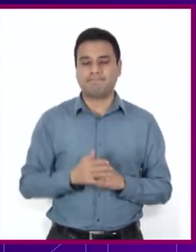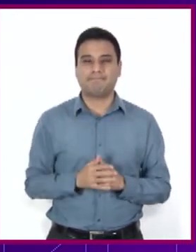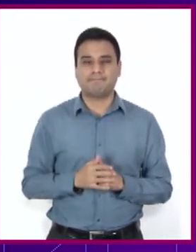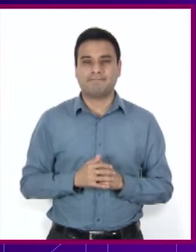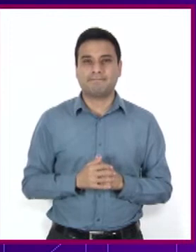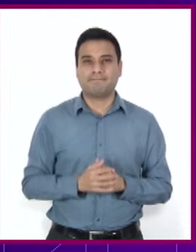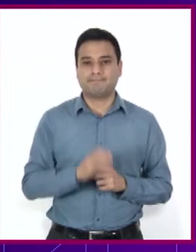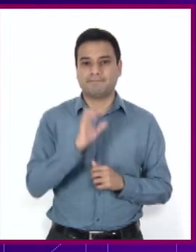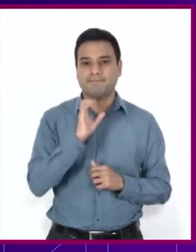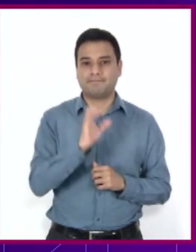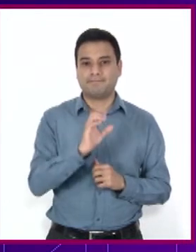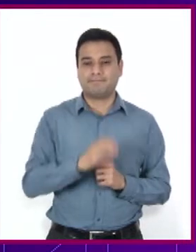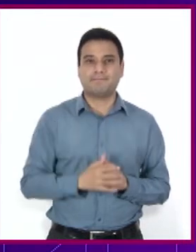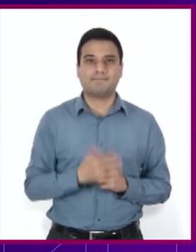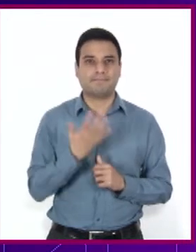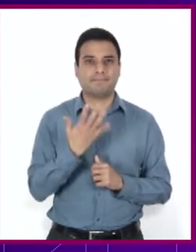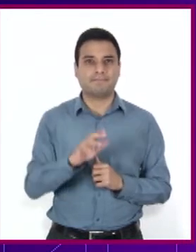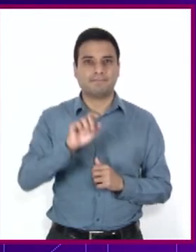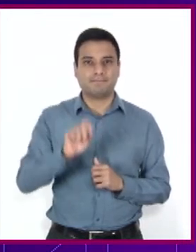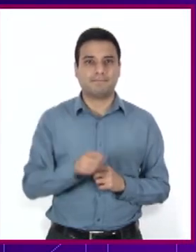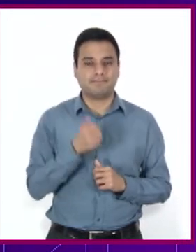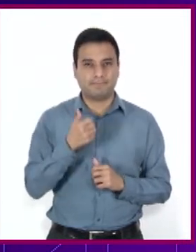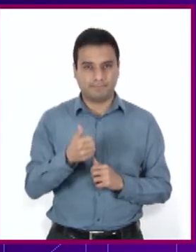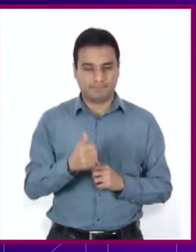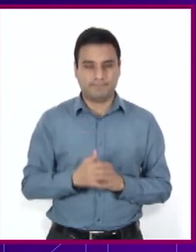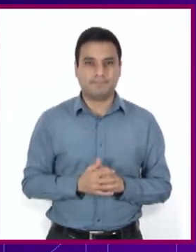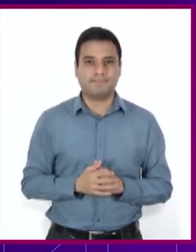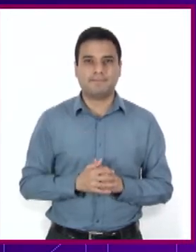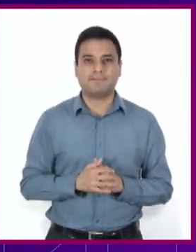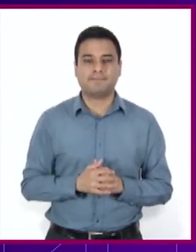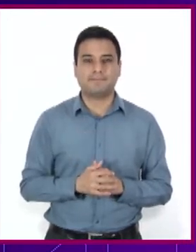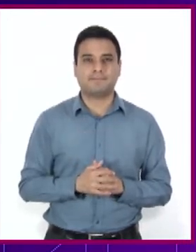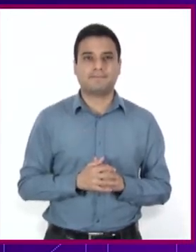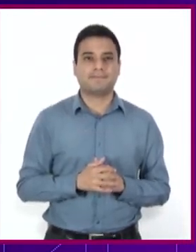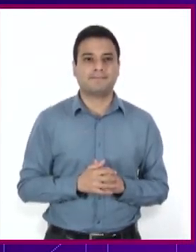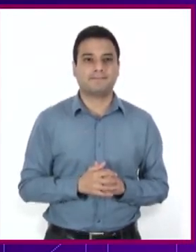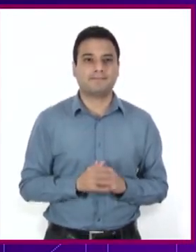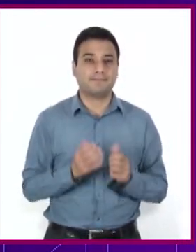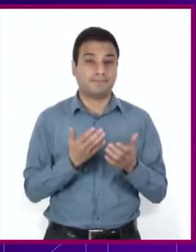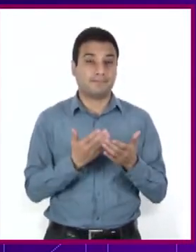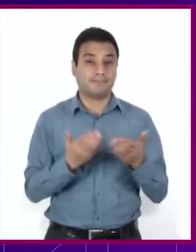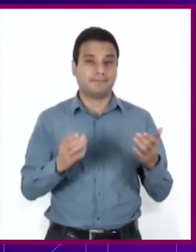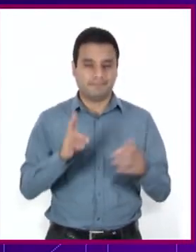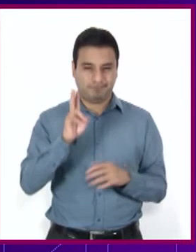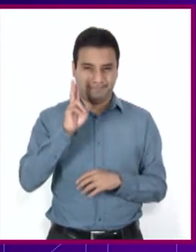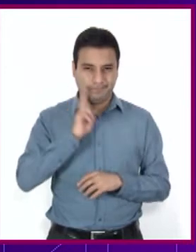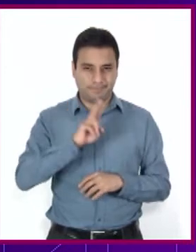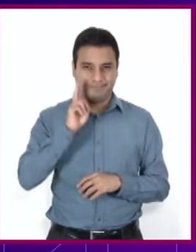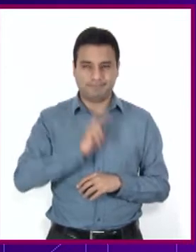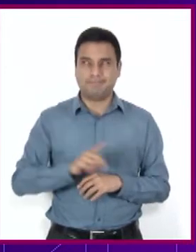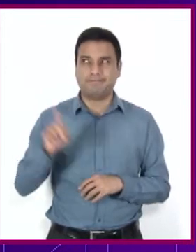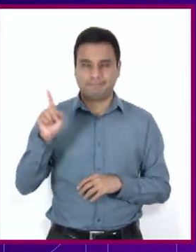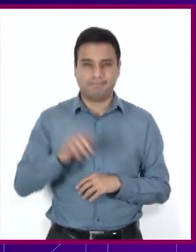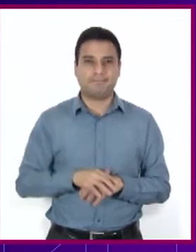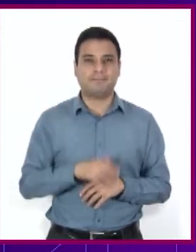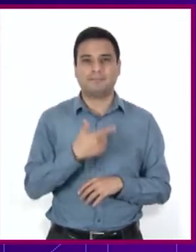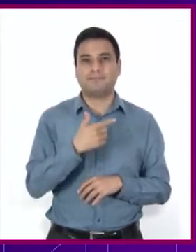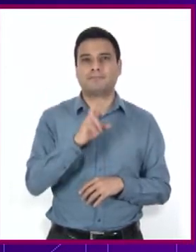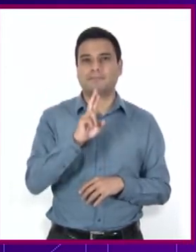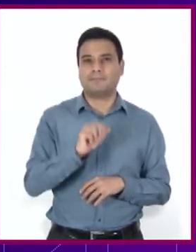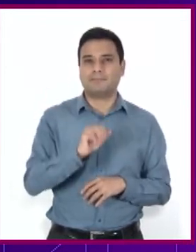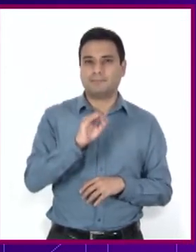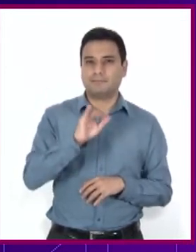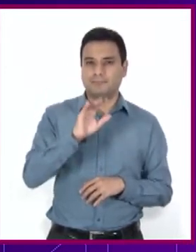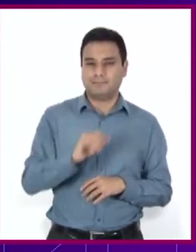6,3.6 y punto C 10,6. Ahora trazaremos la gráfica radio-tiempo. En el